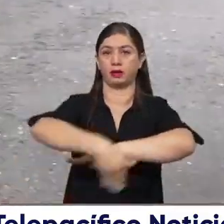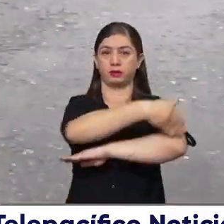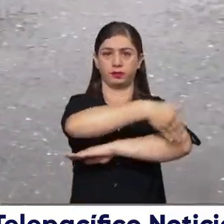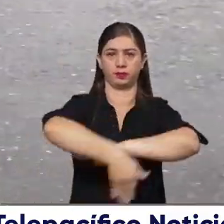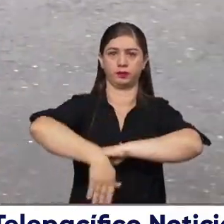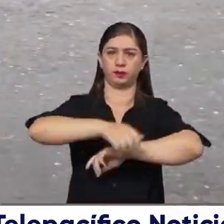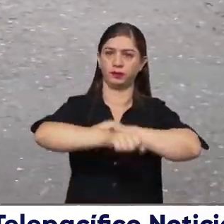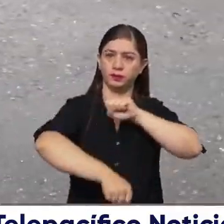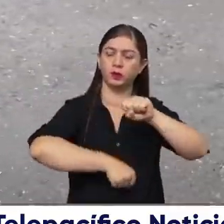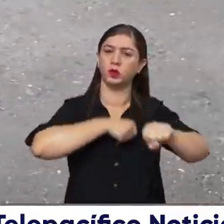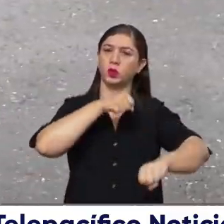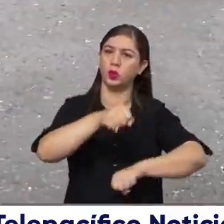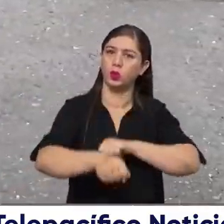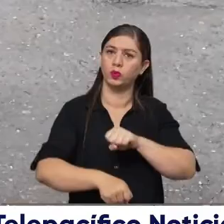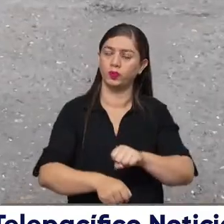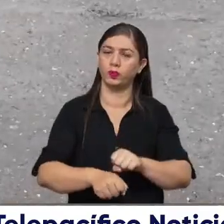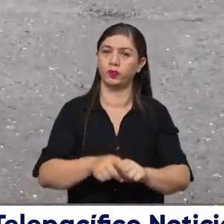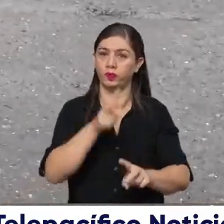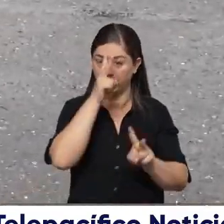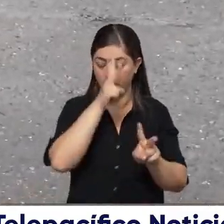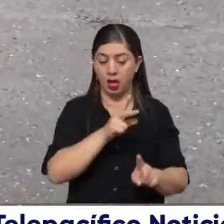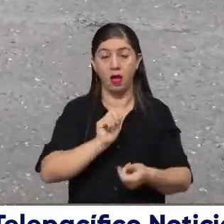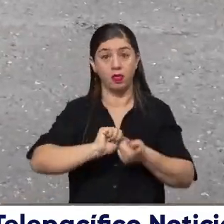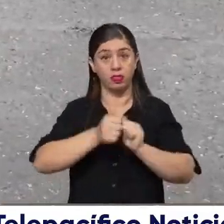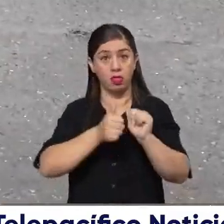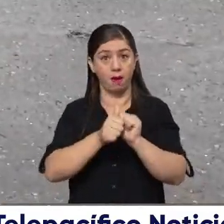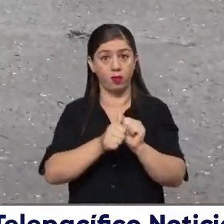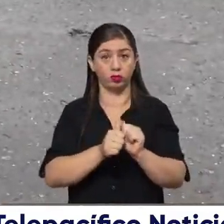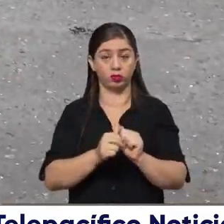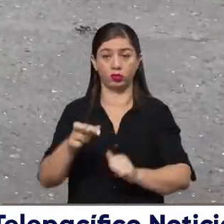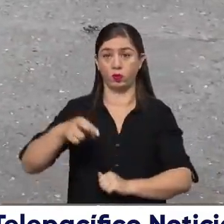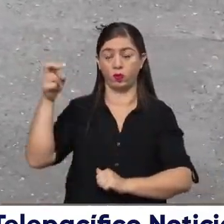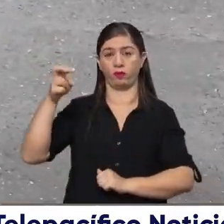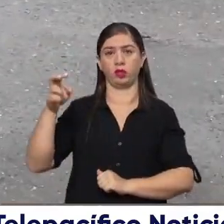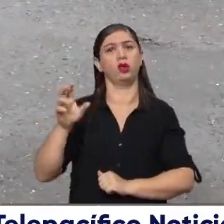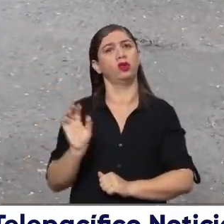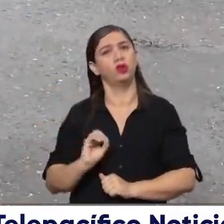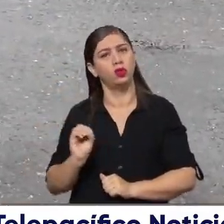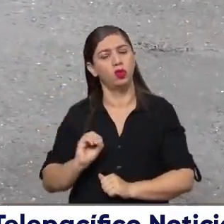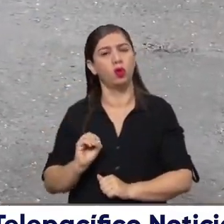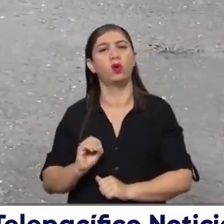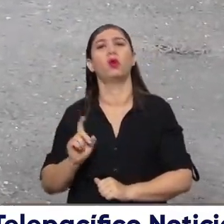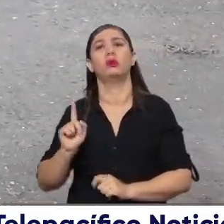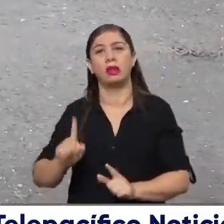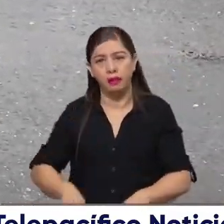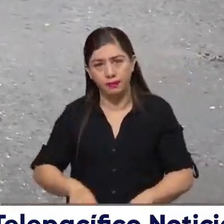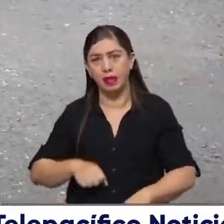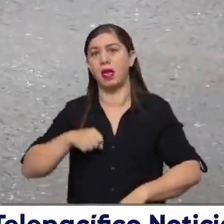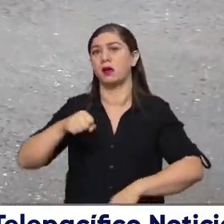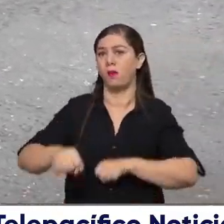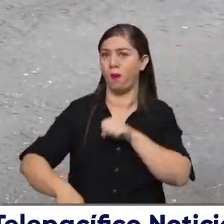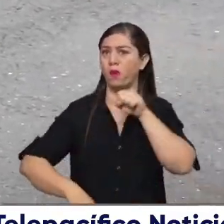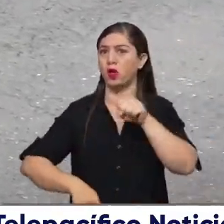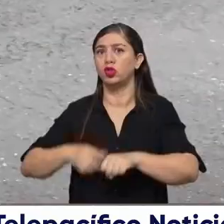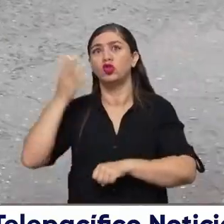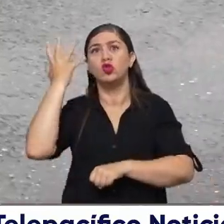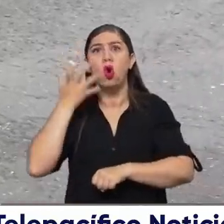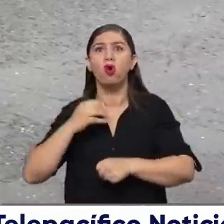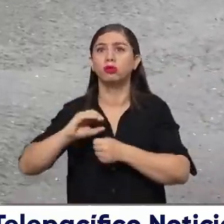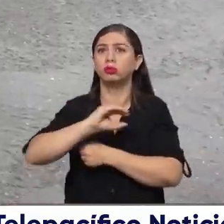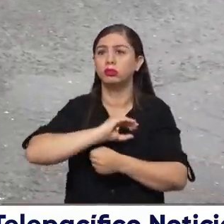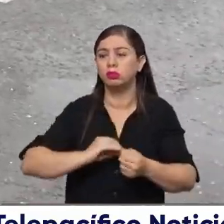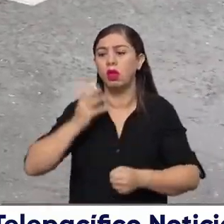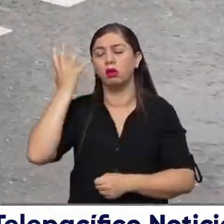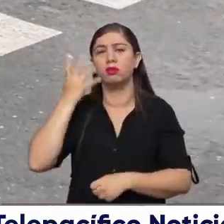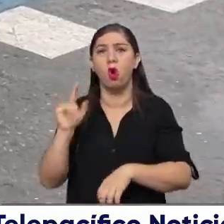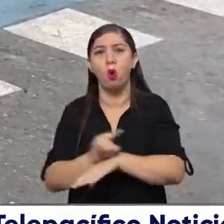que se movilizan no solamente deportistas los ciclistas que lo hacen por deporte sino ciclistas urbanos que todos los días van en la